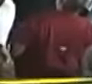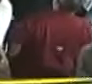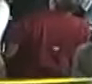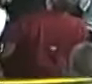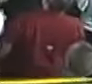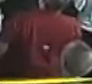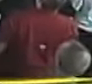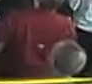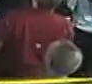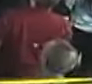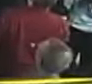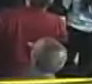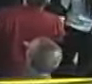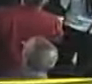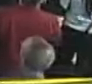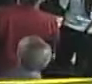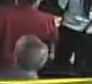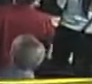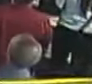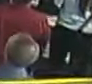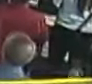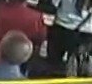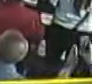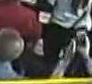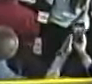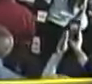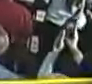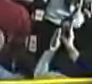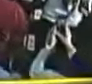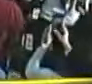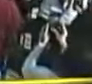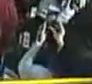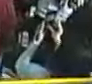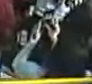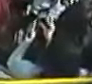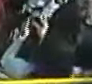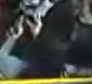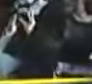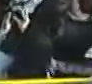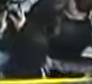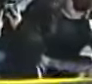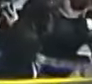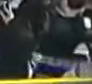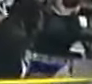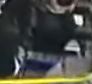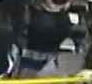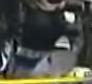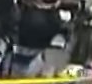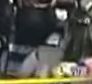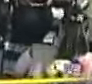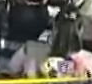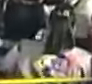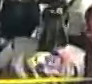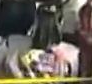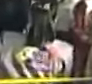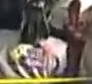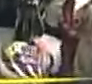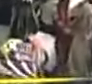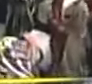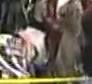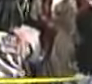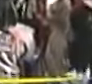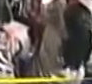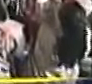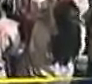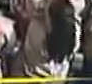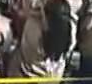República Bolivariana de Venezuela va a recibir de parte del máximo ente comicial todo lo relacionado a los votos que el